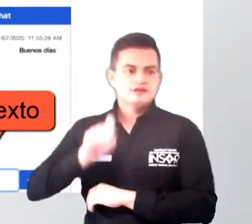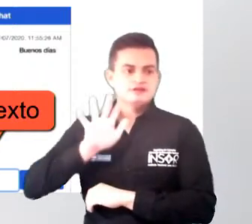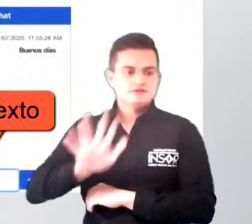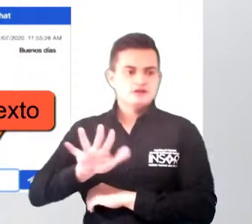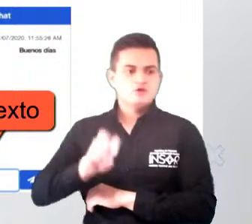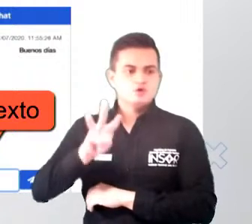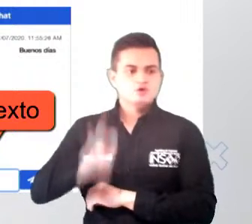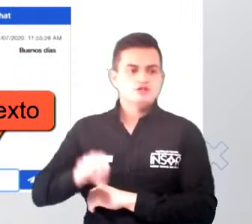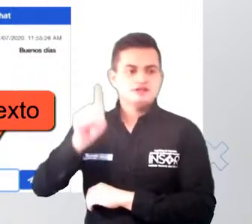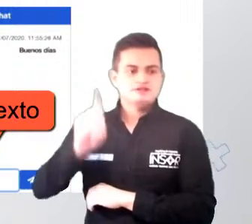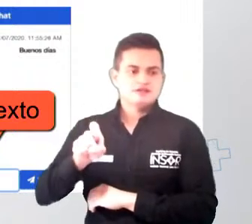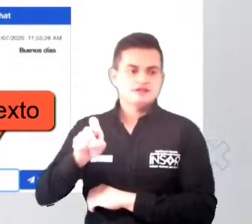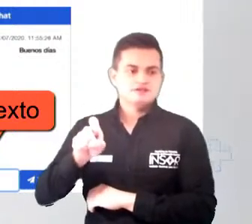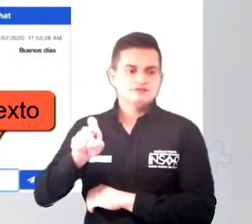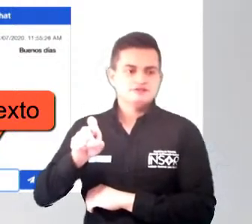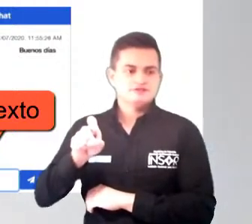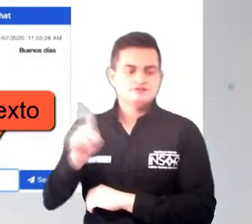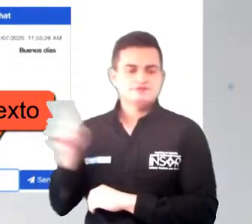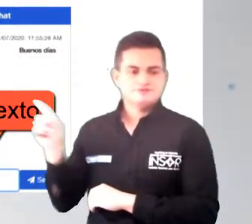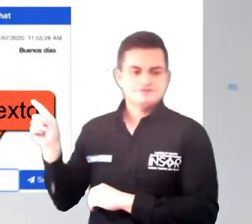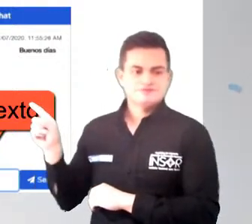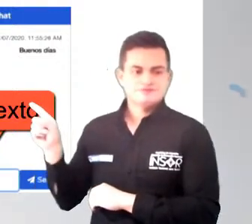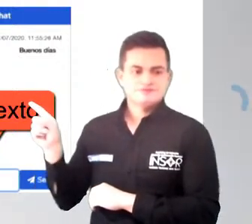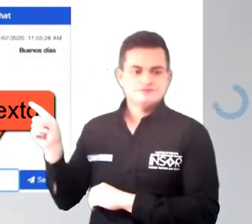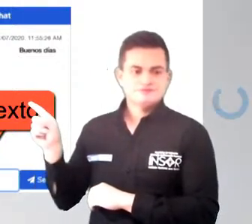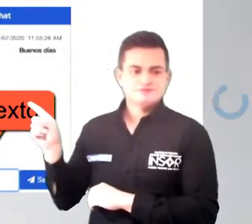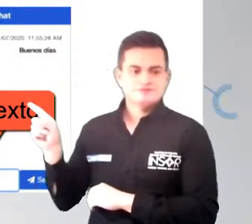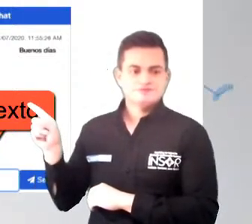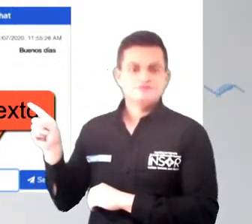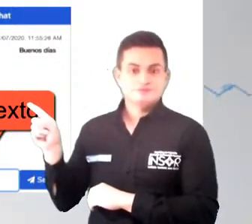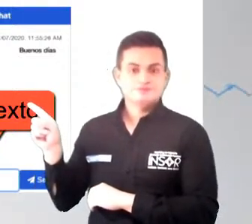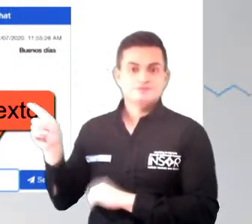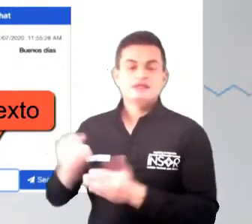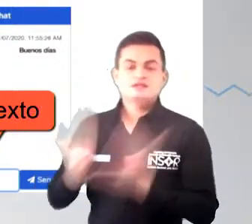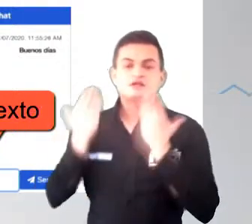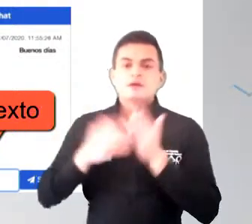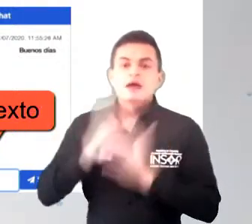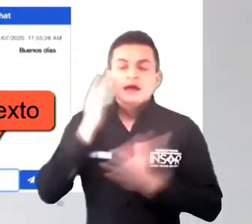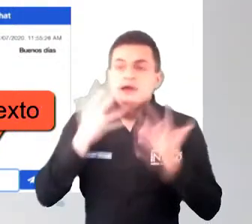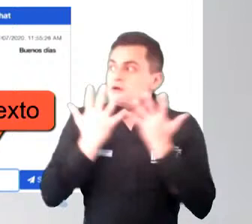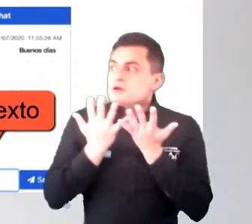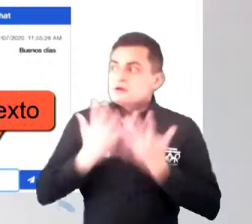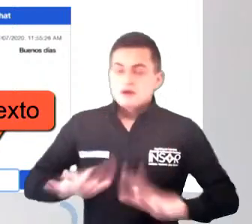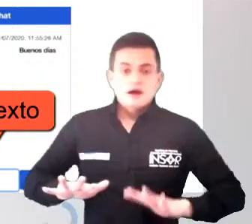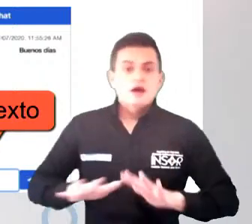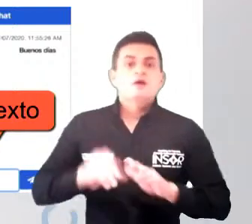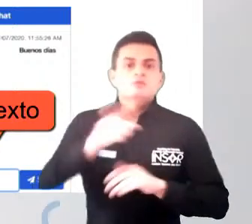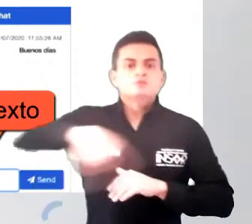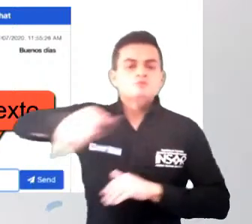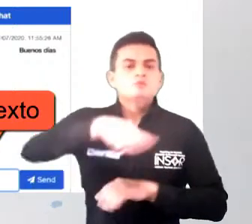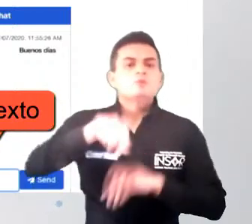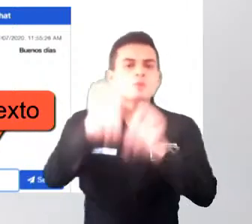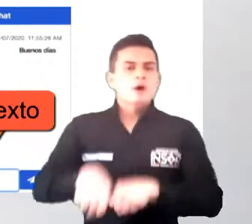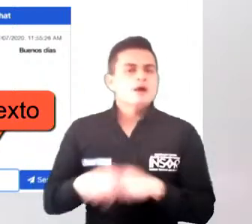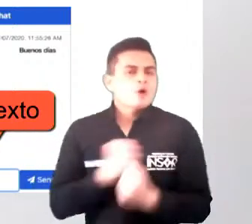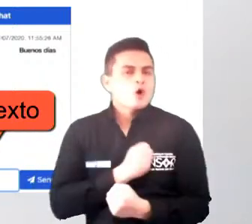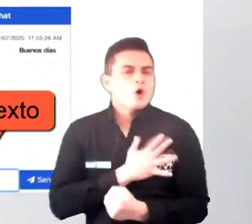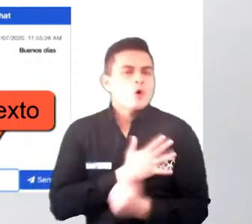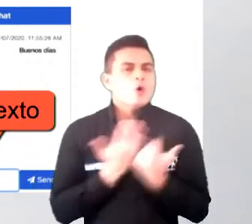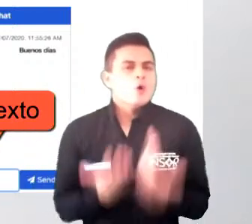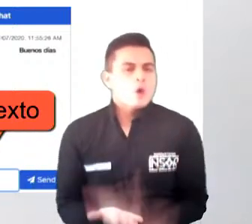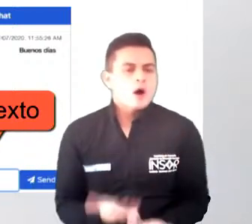826586. Cuando ya hayamos acabado esto, ustedes tendrán la oportunidad de